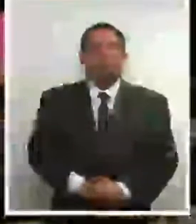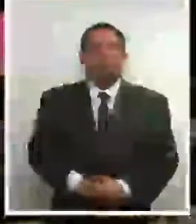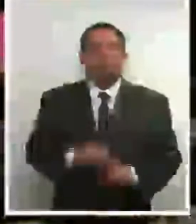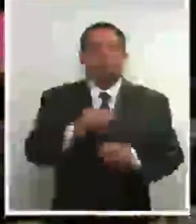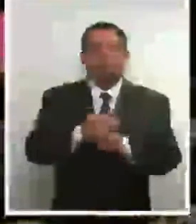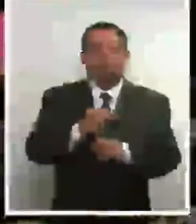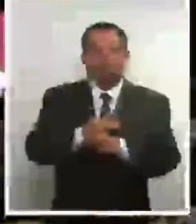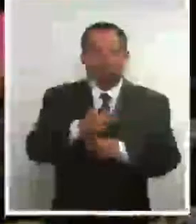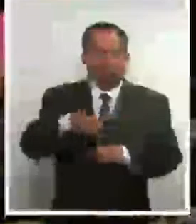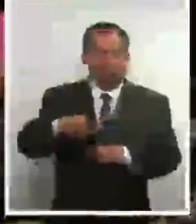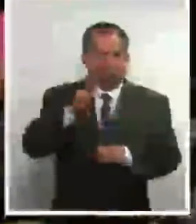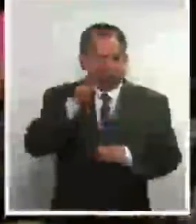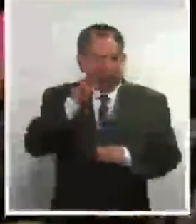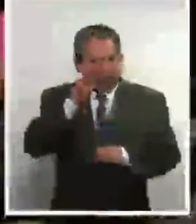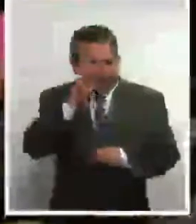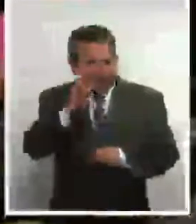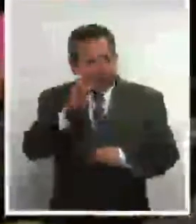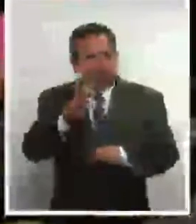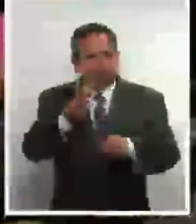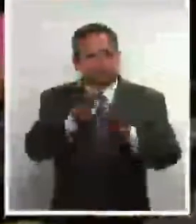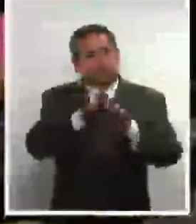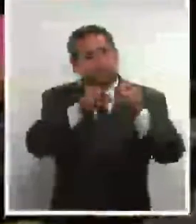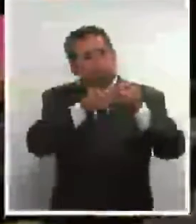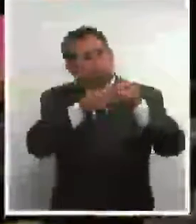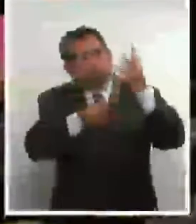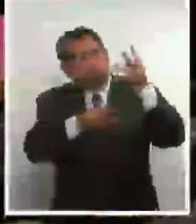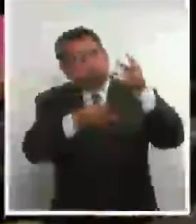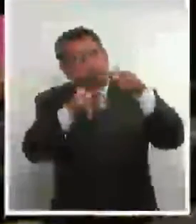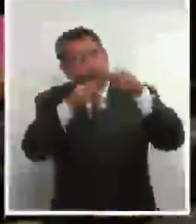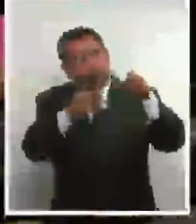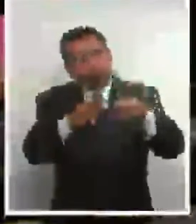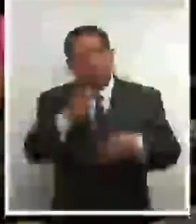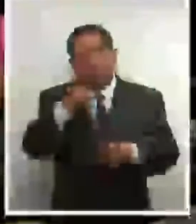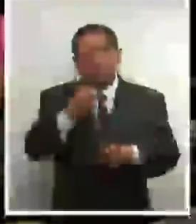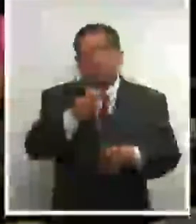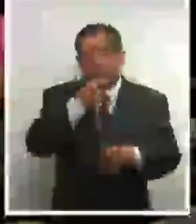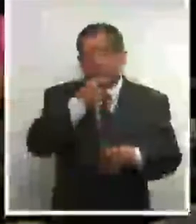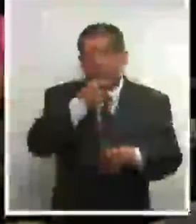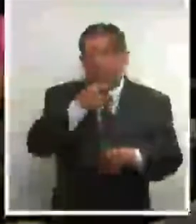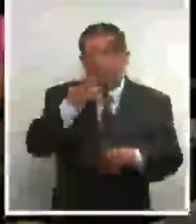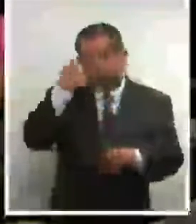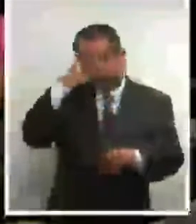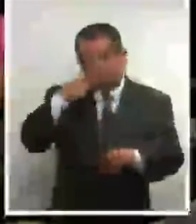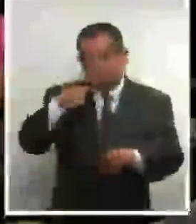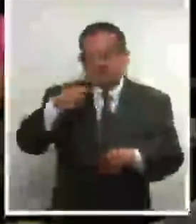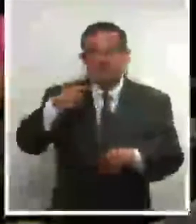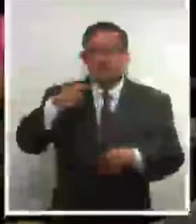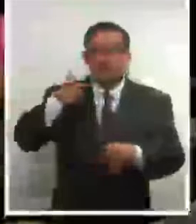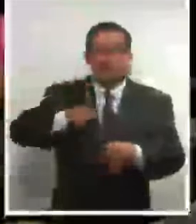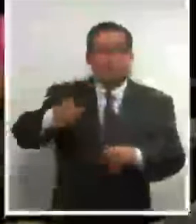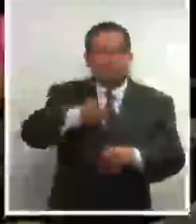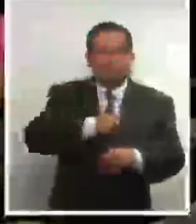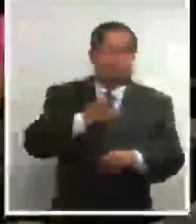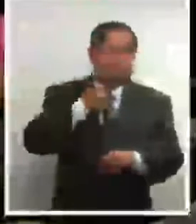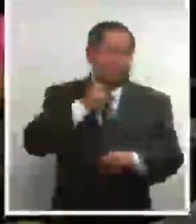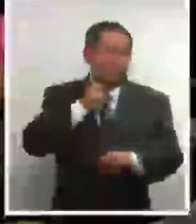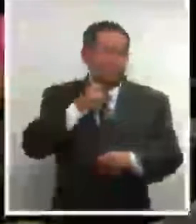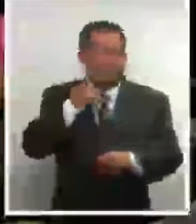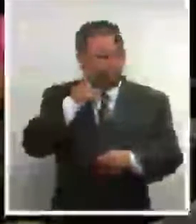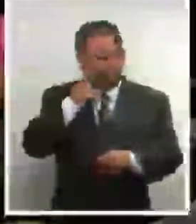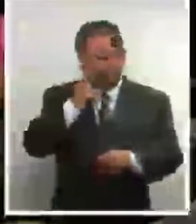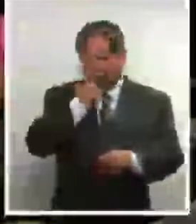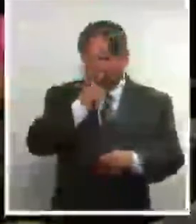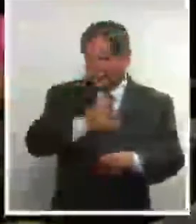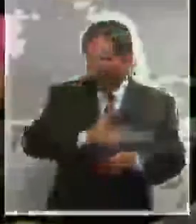Bueno, pues en este momento se abre el tablero electrónico hasta por 2 minutos para que los legisladores emitan su voto